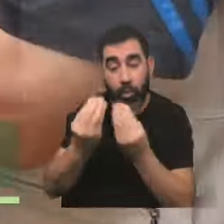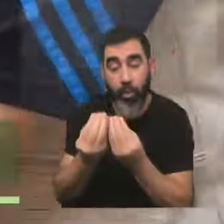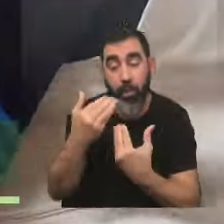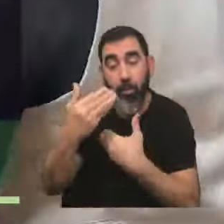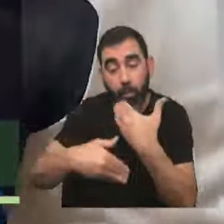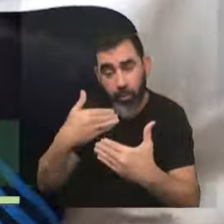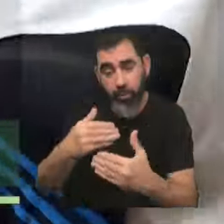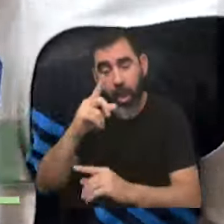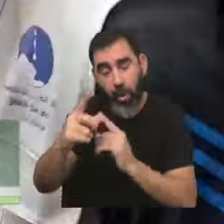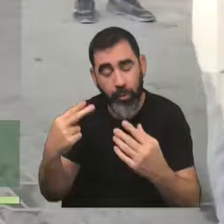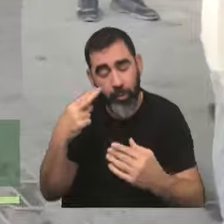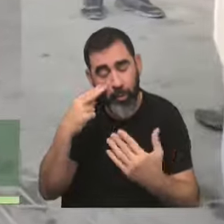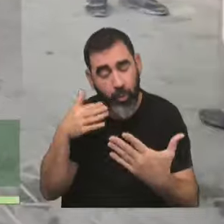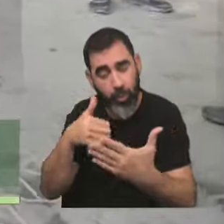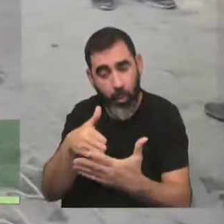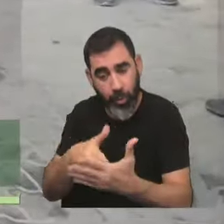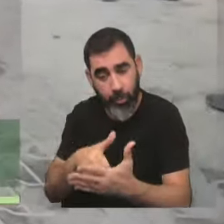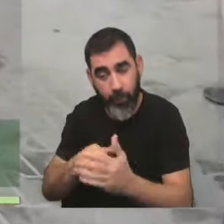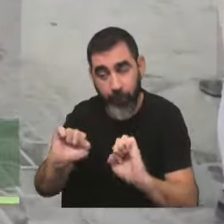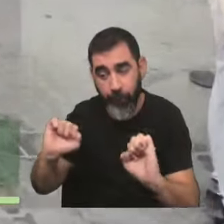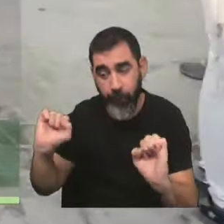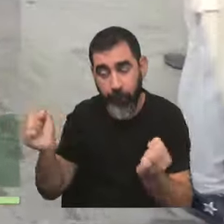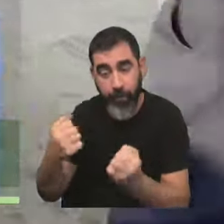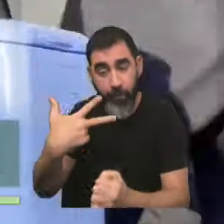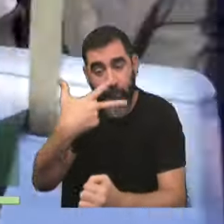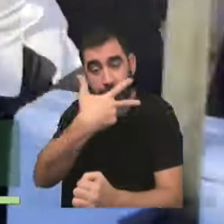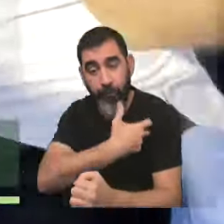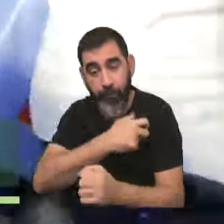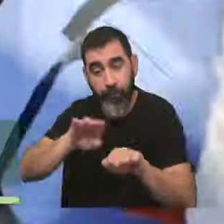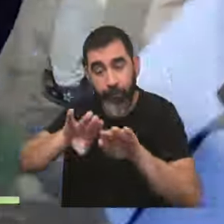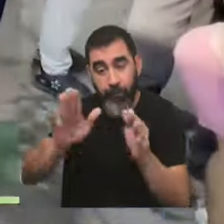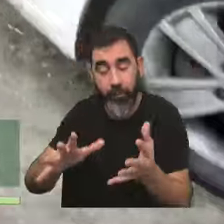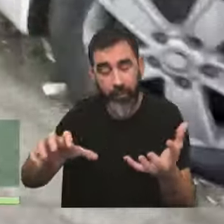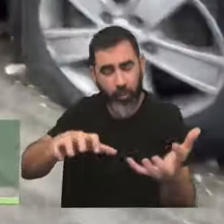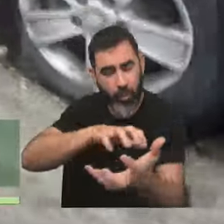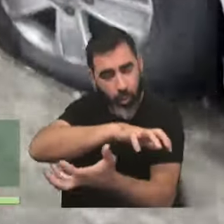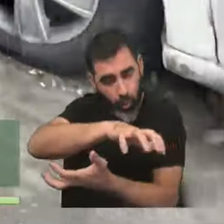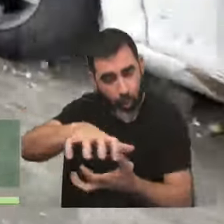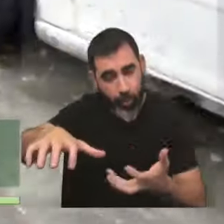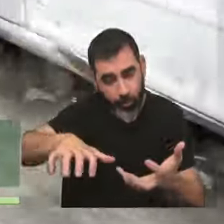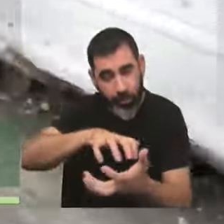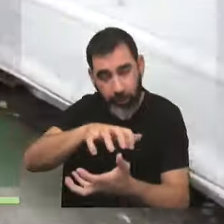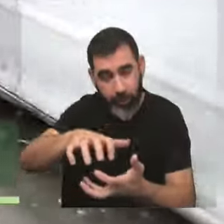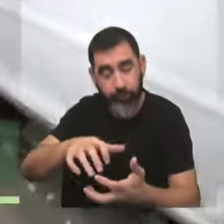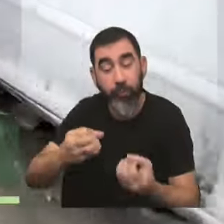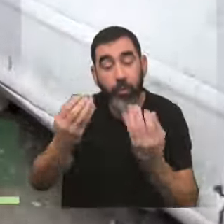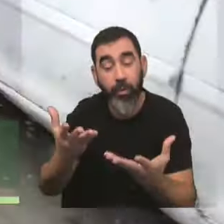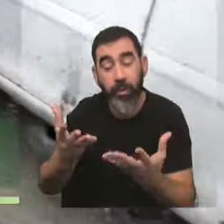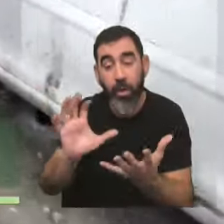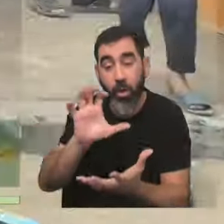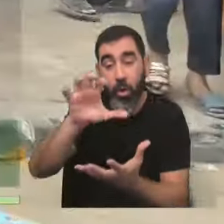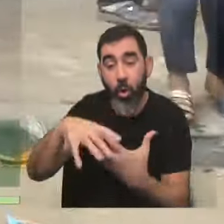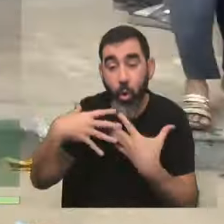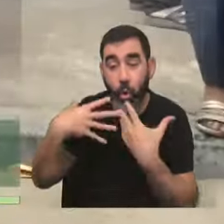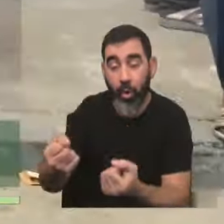enfrenta algunos obstáculos ref gerar los botes que contienen las dosis se ha convertido en una de las mayores preocupaciones porque los centros sanitarios